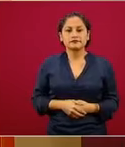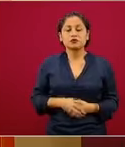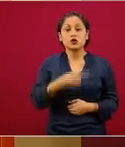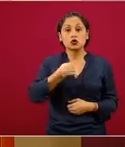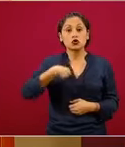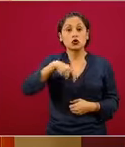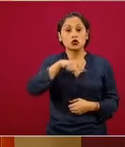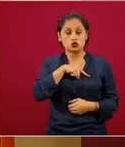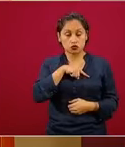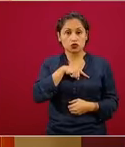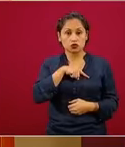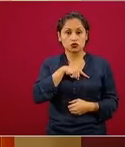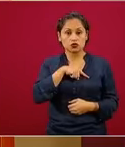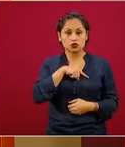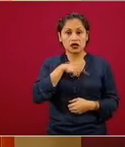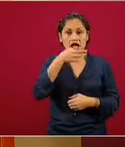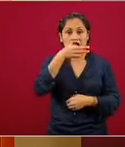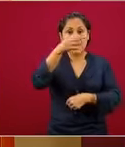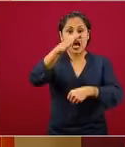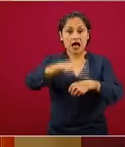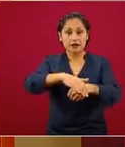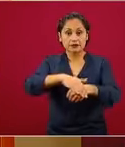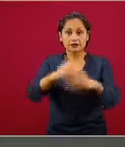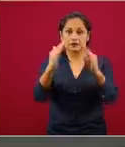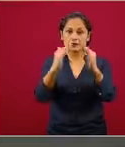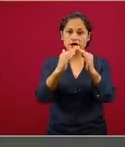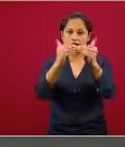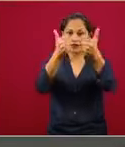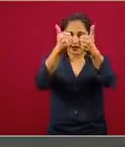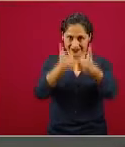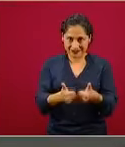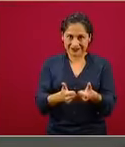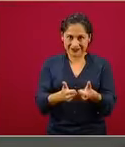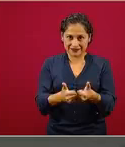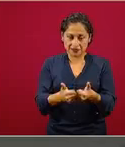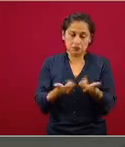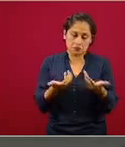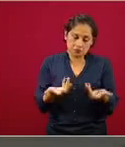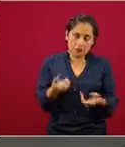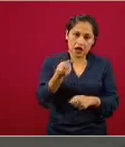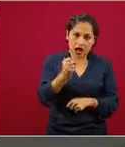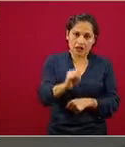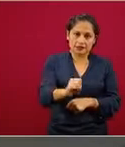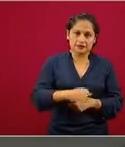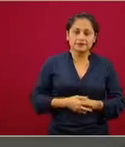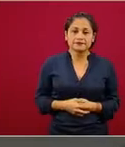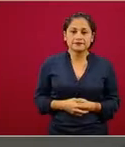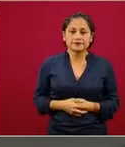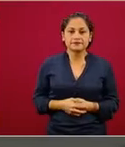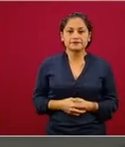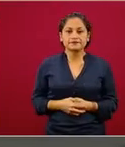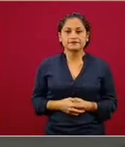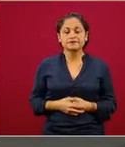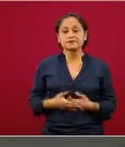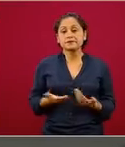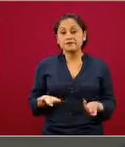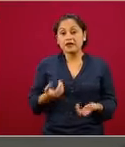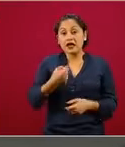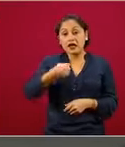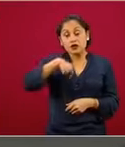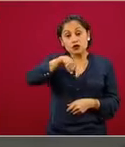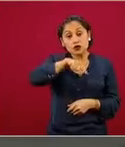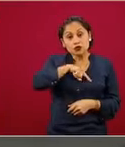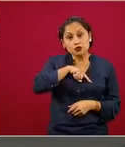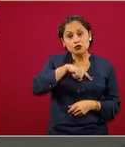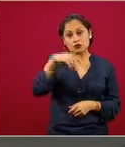encapsulamos en una sola frase que es quédate en casa. Entonces, este es el contexto. El efecto deseado